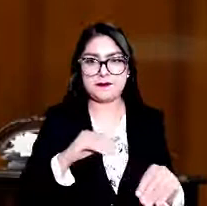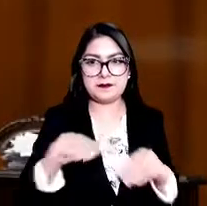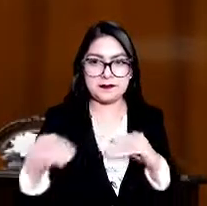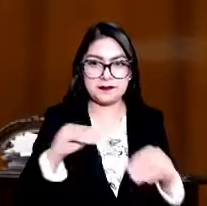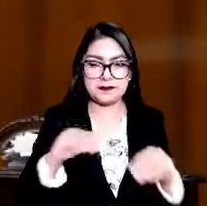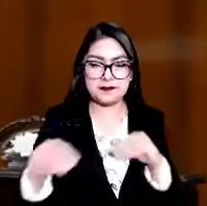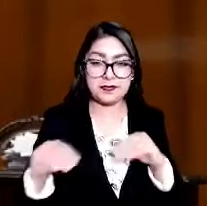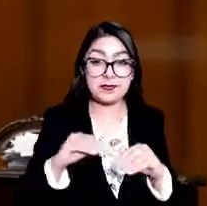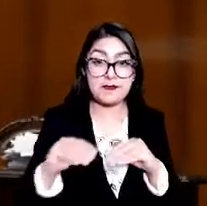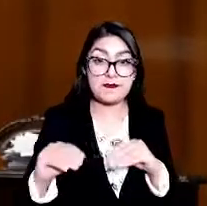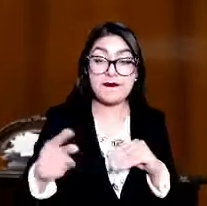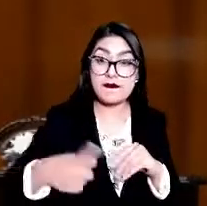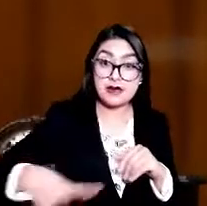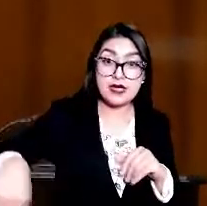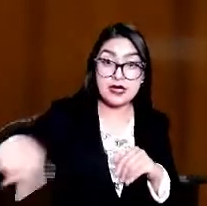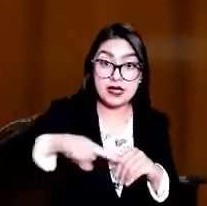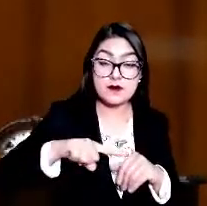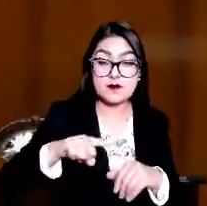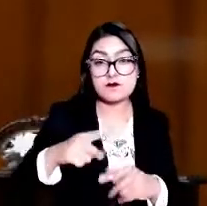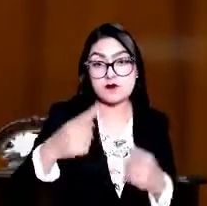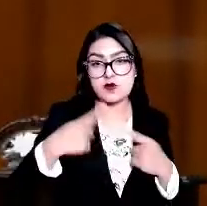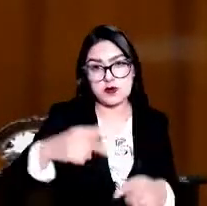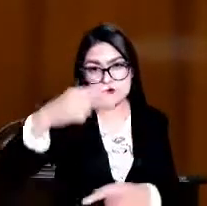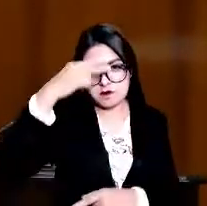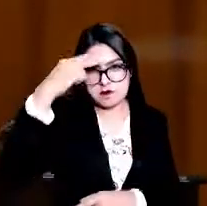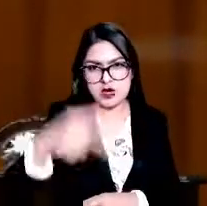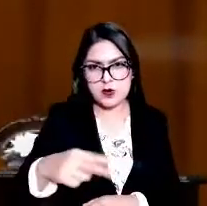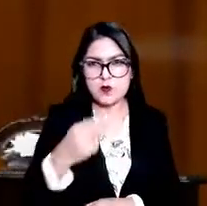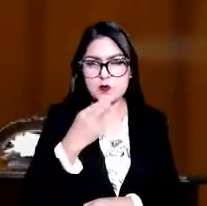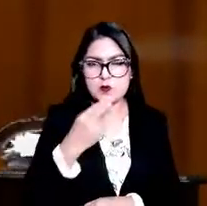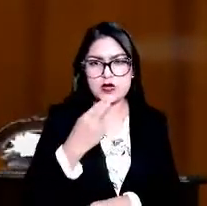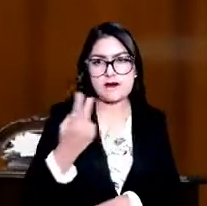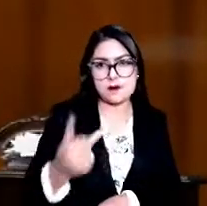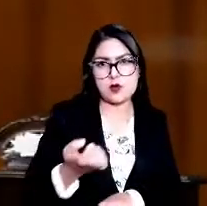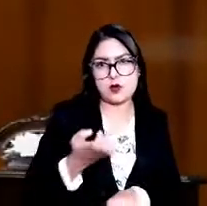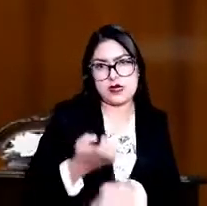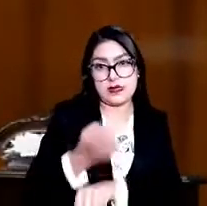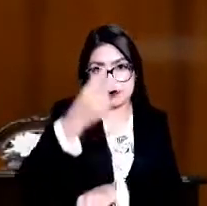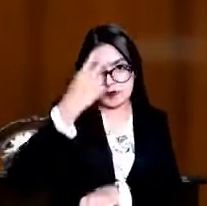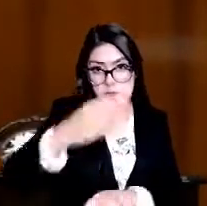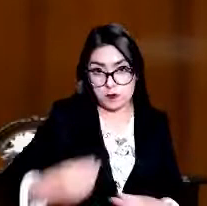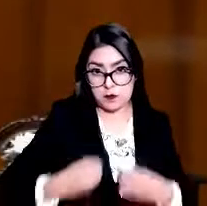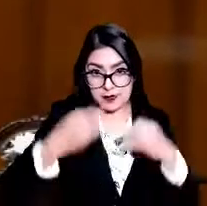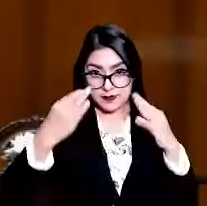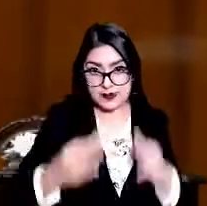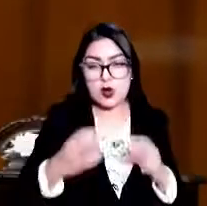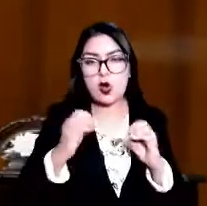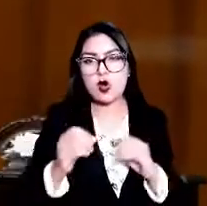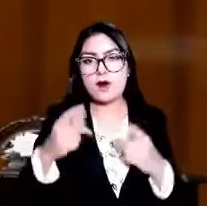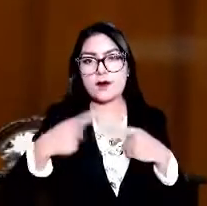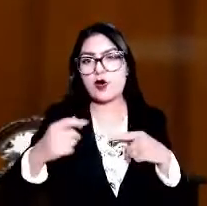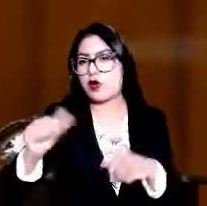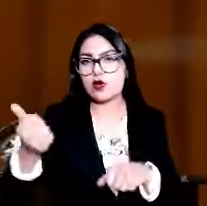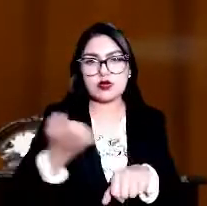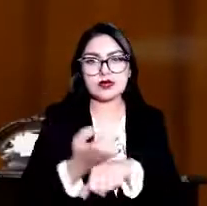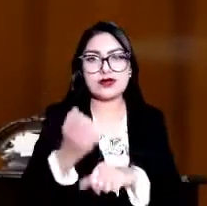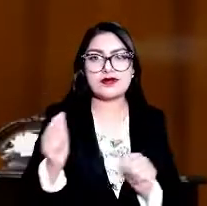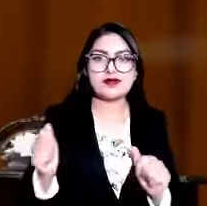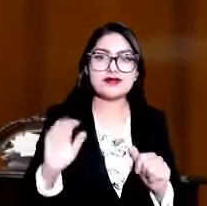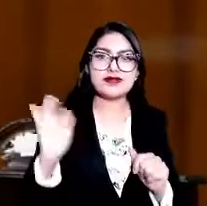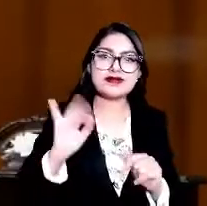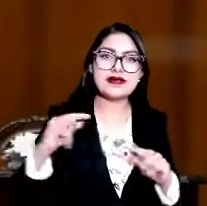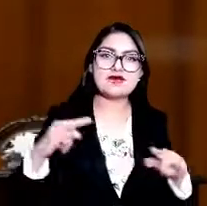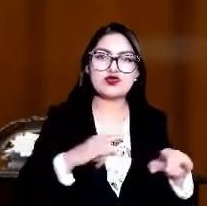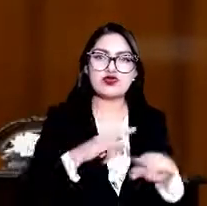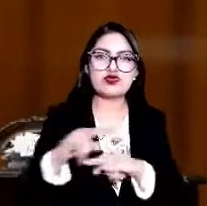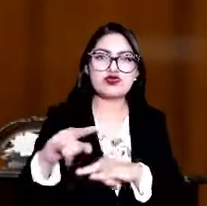de mexicanos, tanto mexiquenses como personas de otras entidades que desarrollan sus actividades